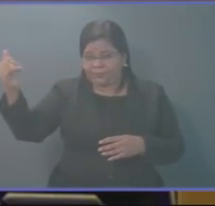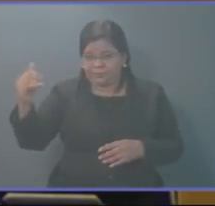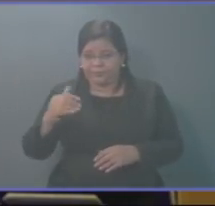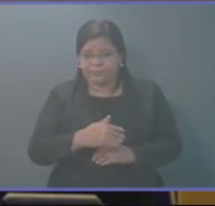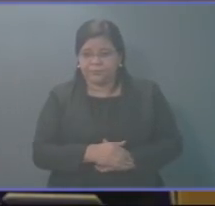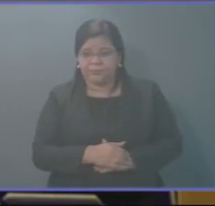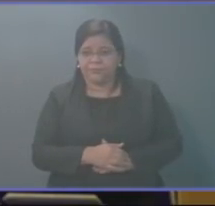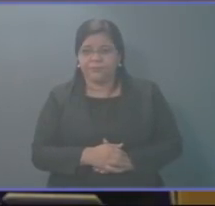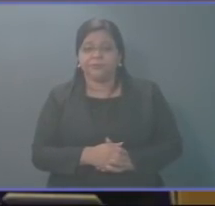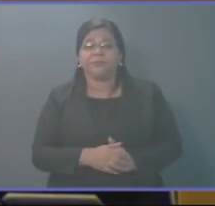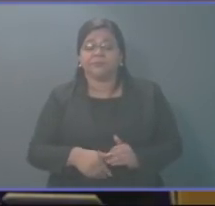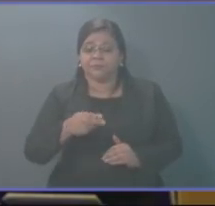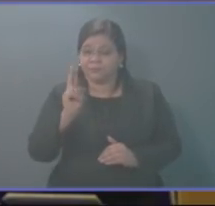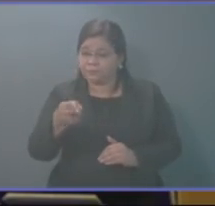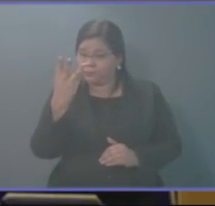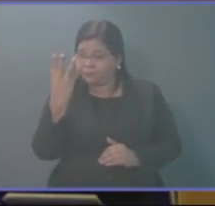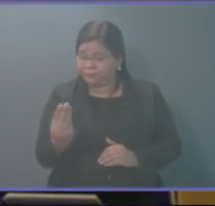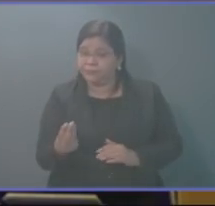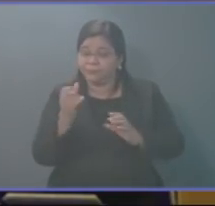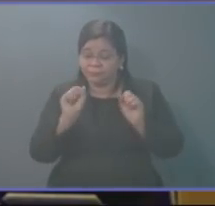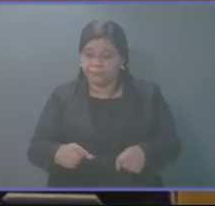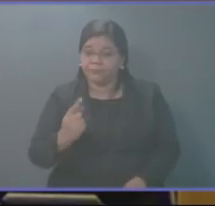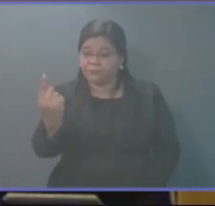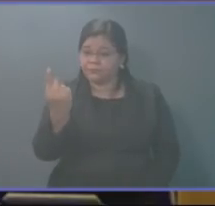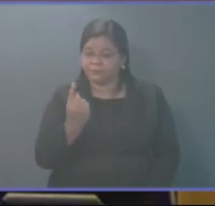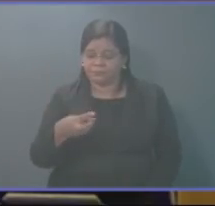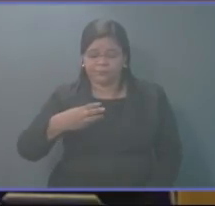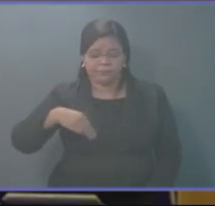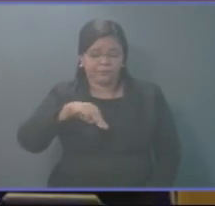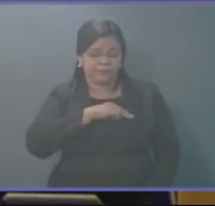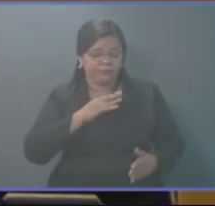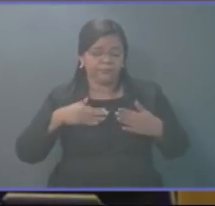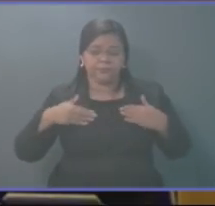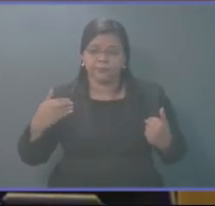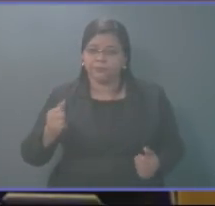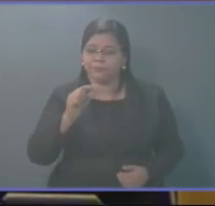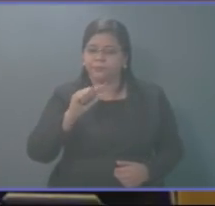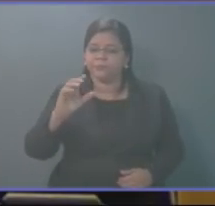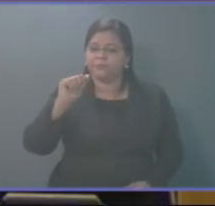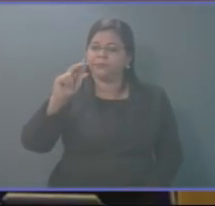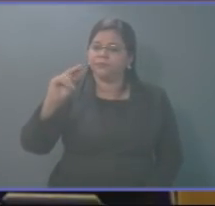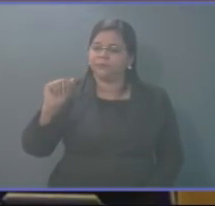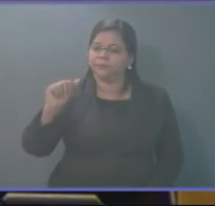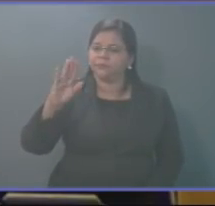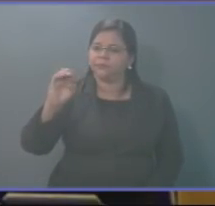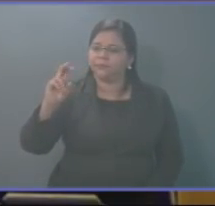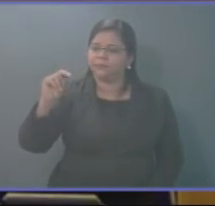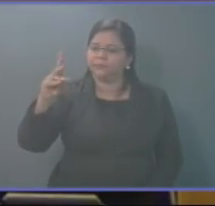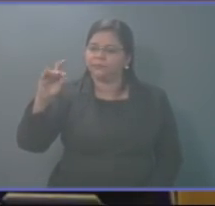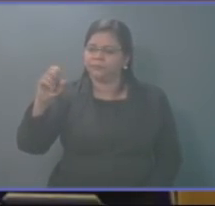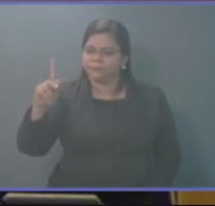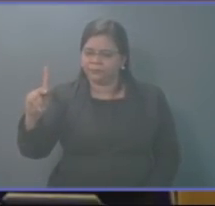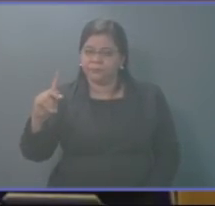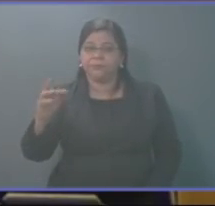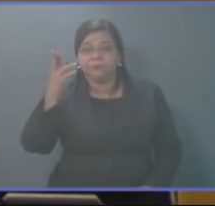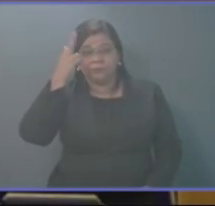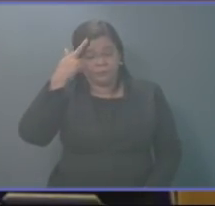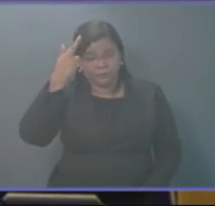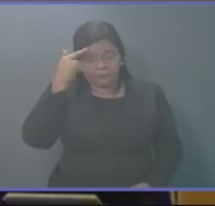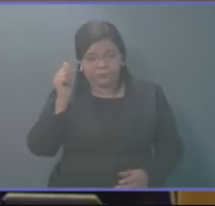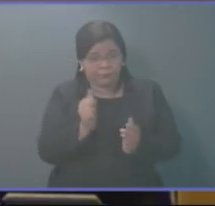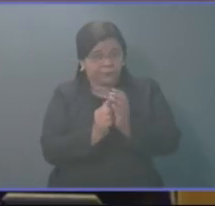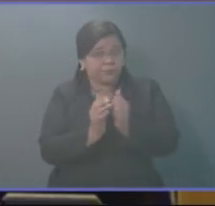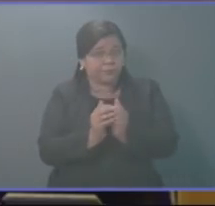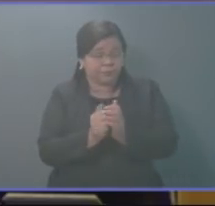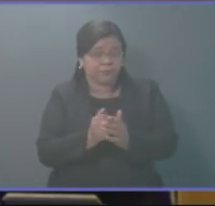misma fecha, en el sentido se interpele a la ministra de Salud, doctora Ana del Carmen Orellana Bendec, en razón de la problemática que se